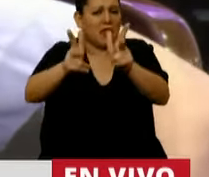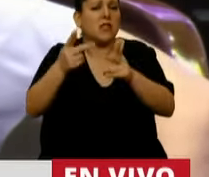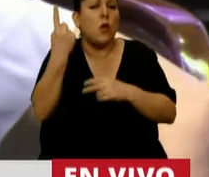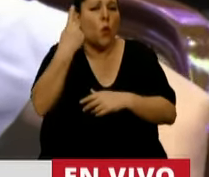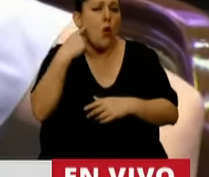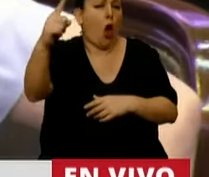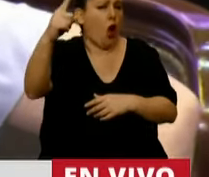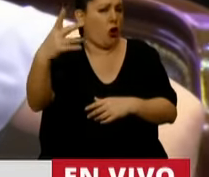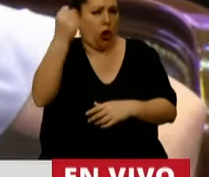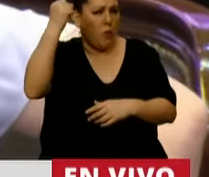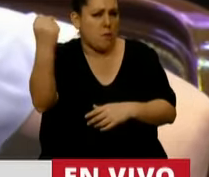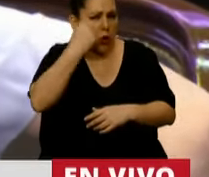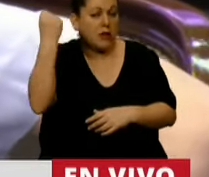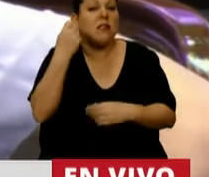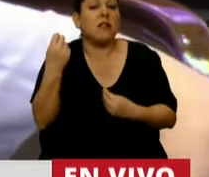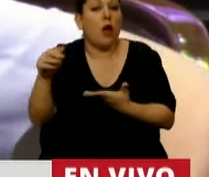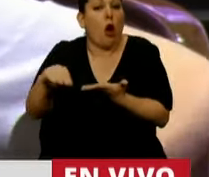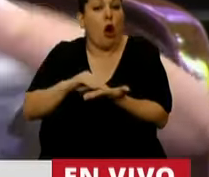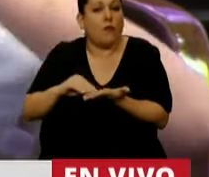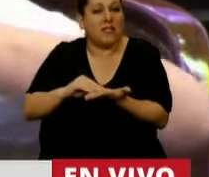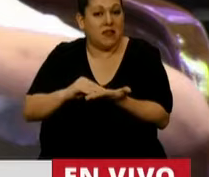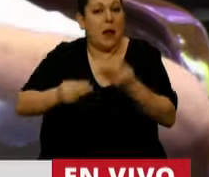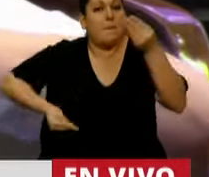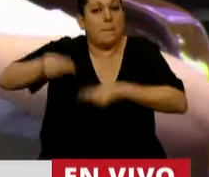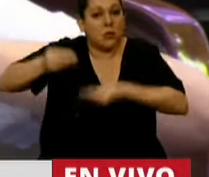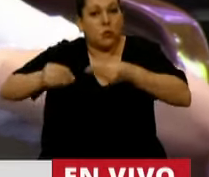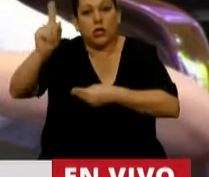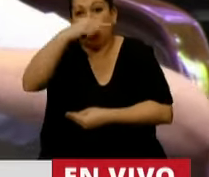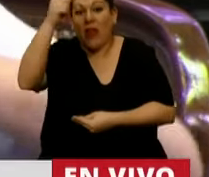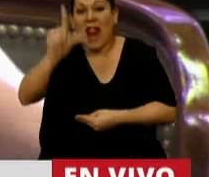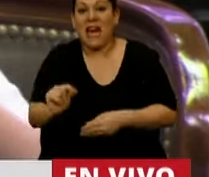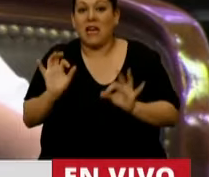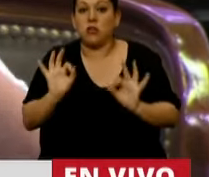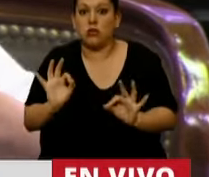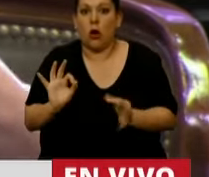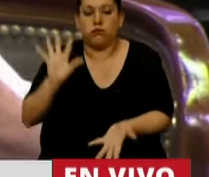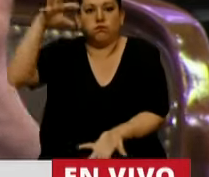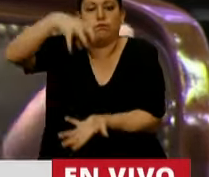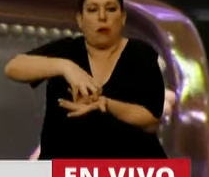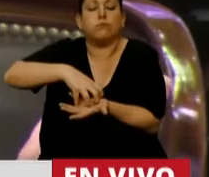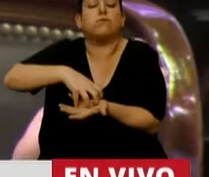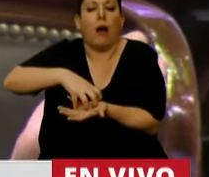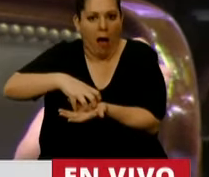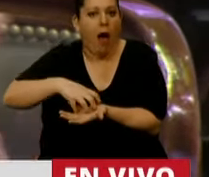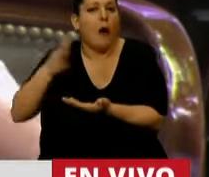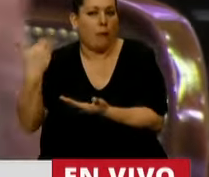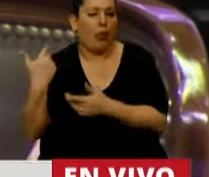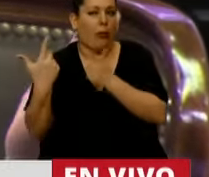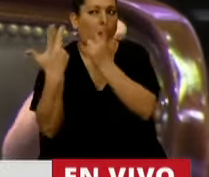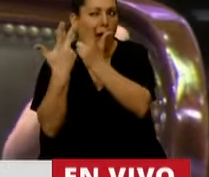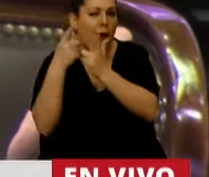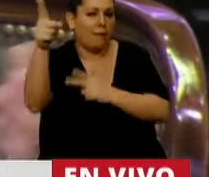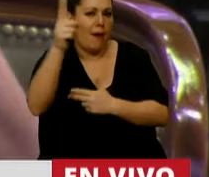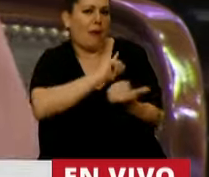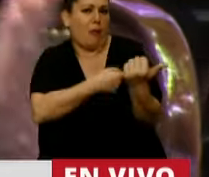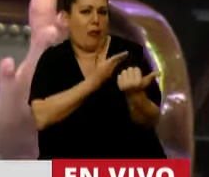que tuvimos en estos años. La Oficina de Presupuesto de la Nación. Por primera vez podemos competir leyendo bien con el Ejecutivo, con el